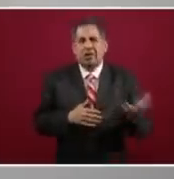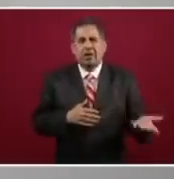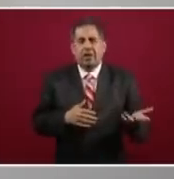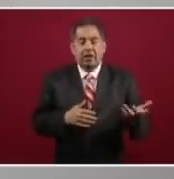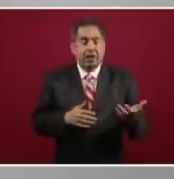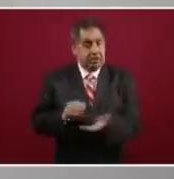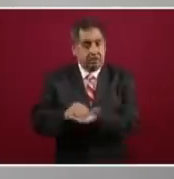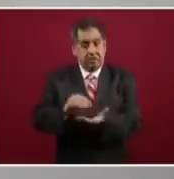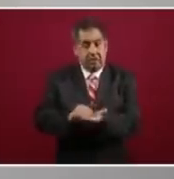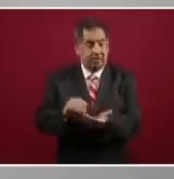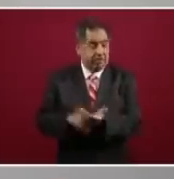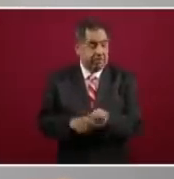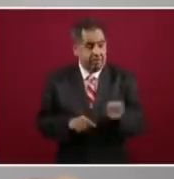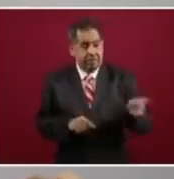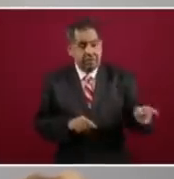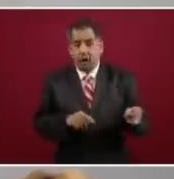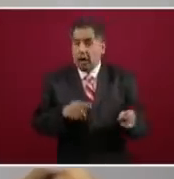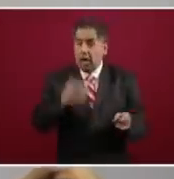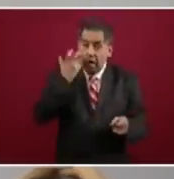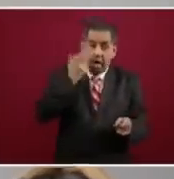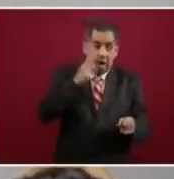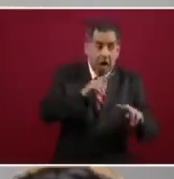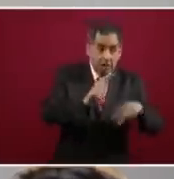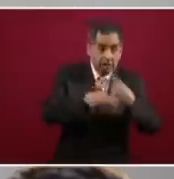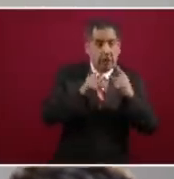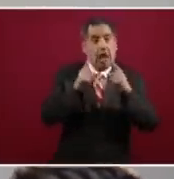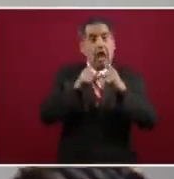y van a la iglesia